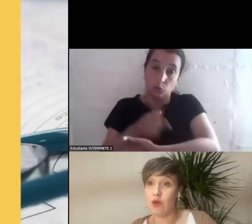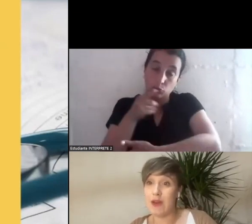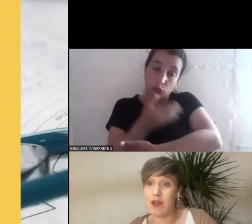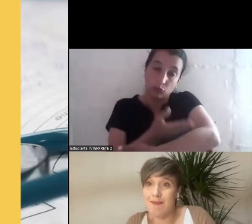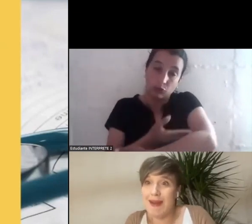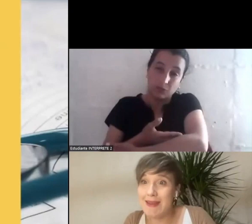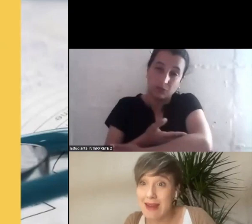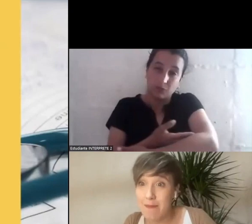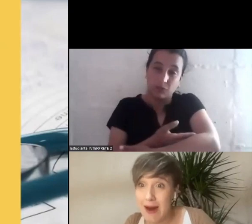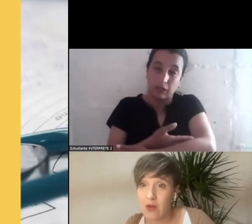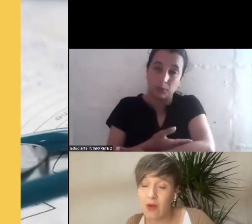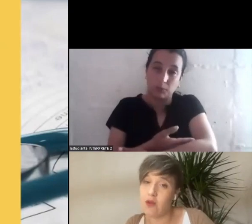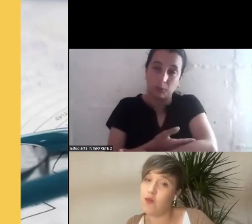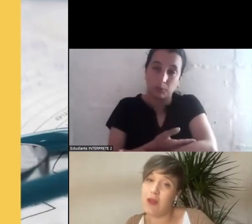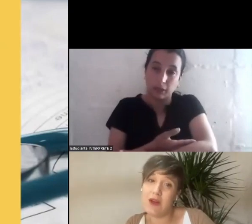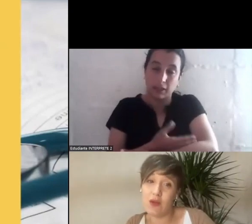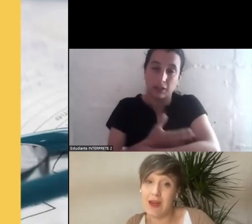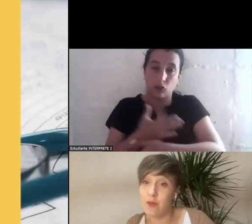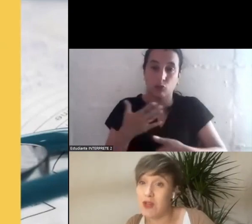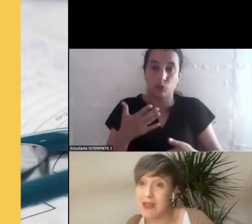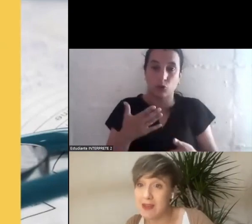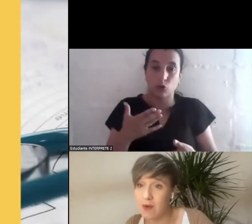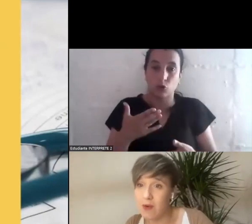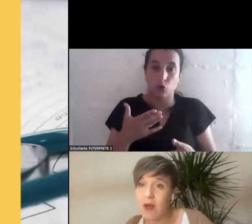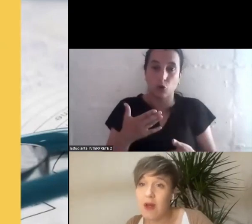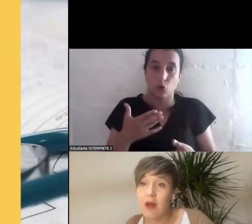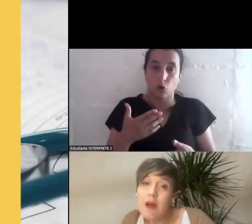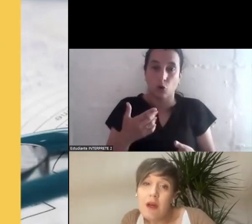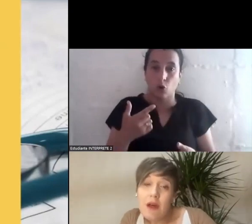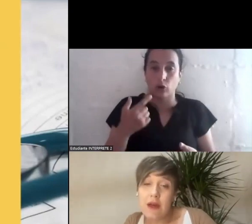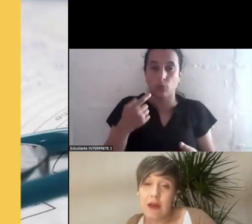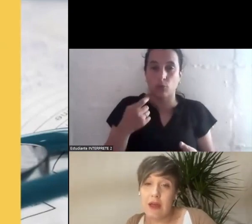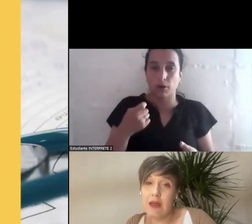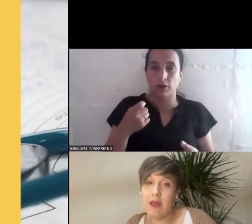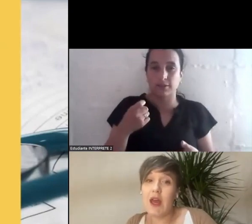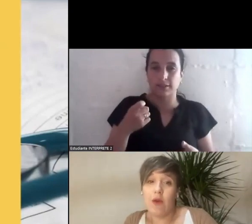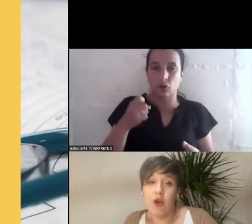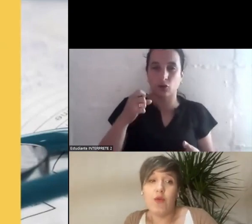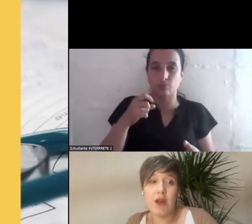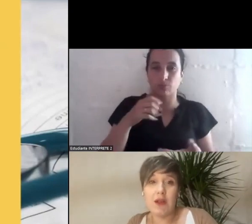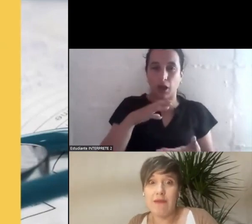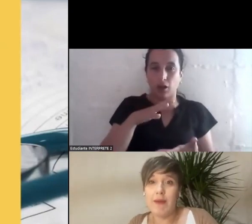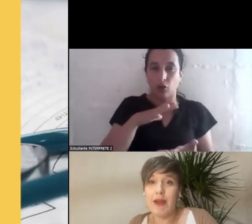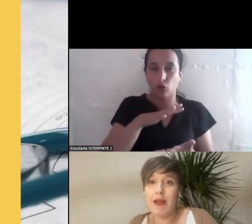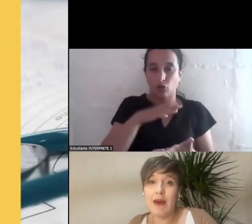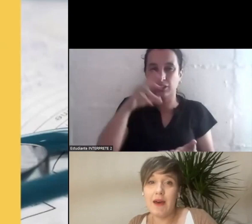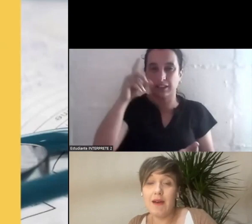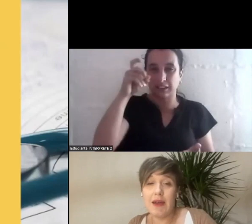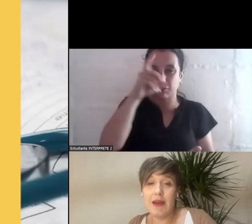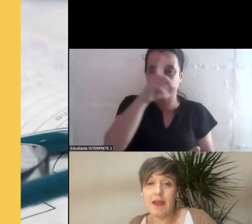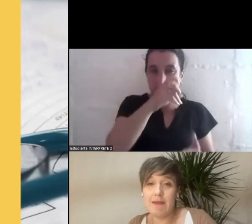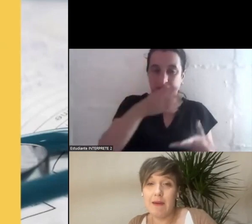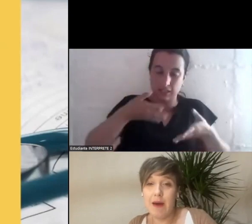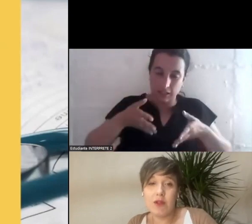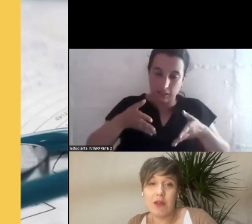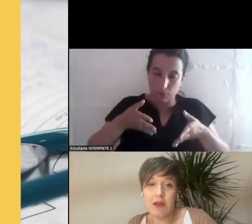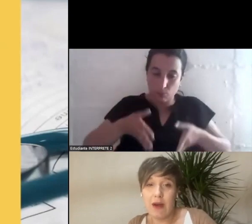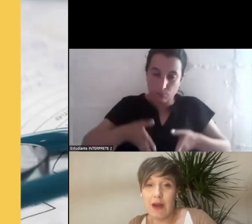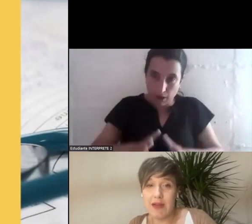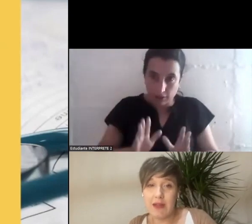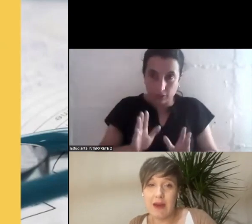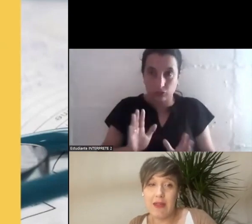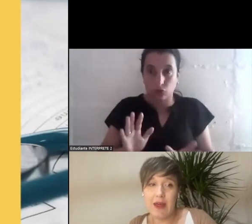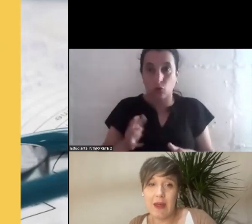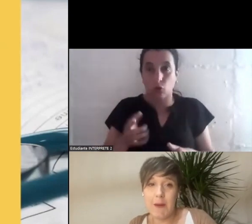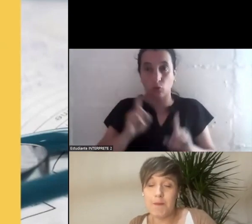en algunos casos inminentes al parto, que nos pueden asustar muchísimo, y que, bueno, pues que esta familia y esta mamá pues tendrá